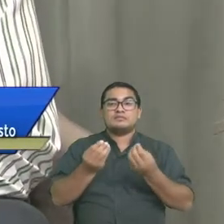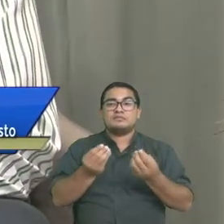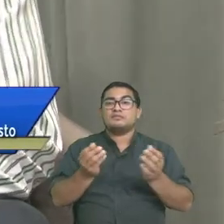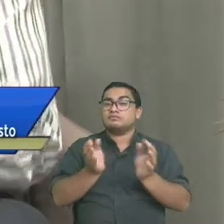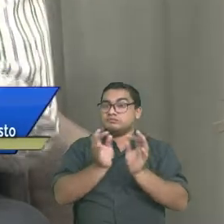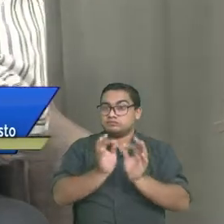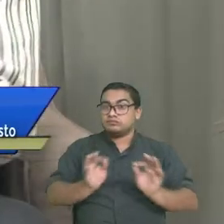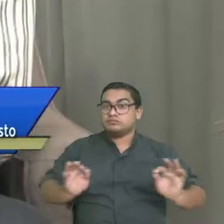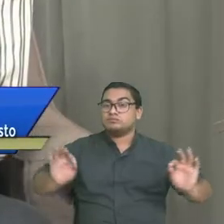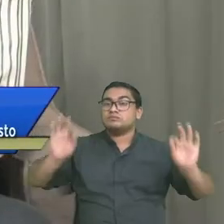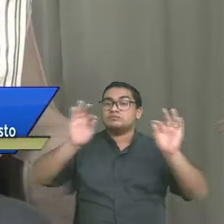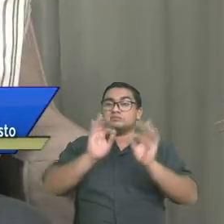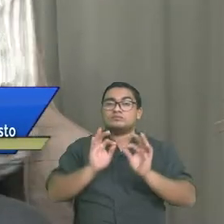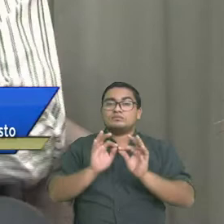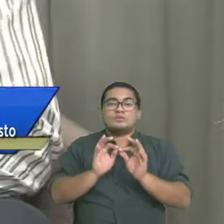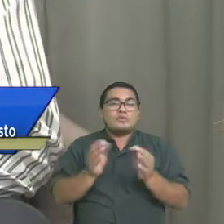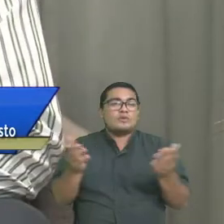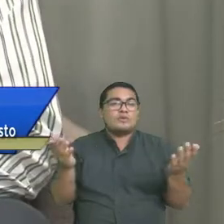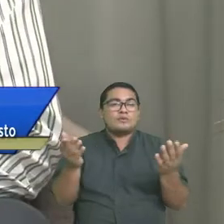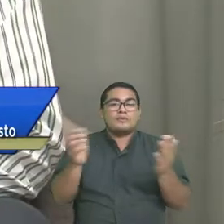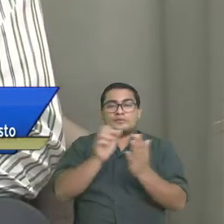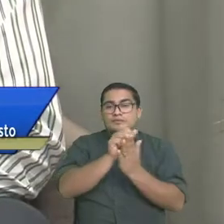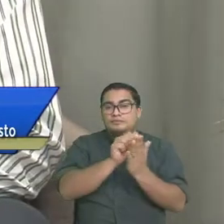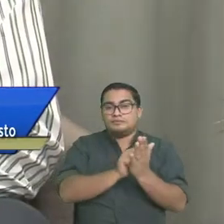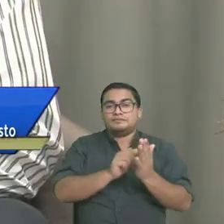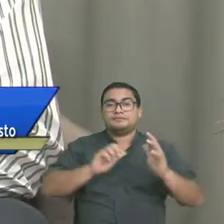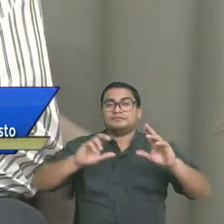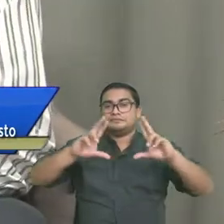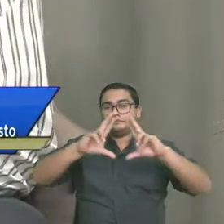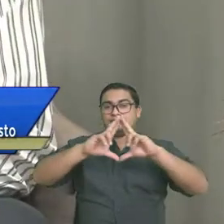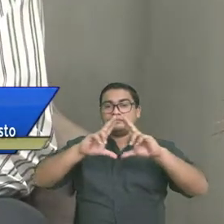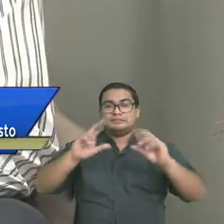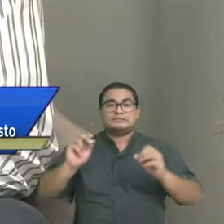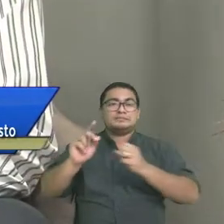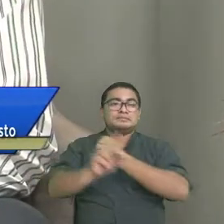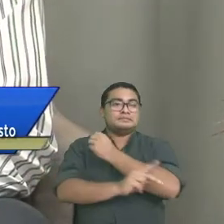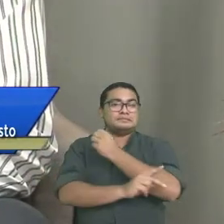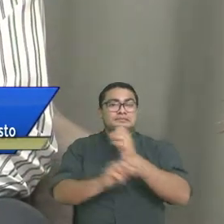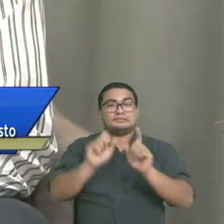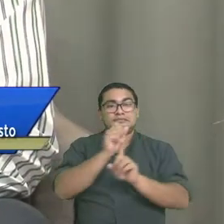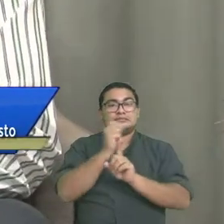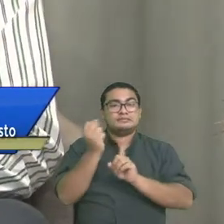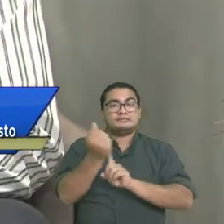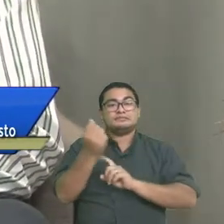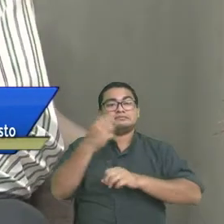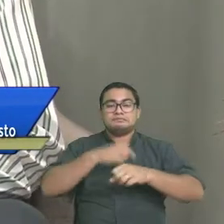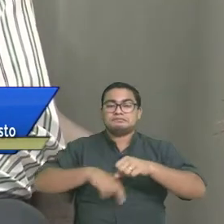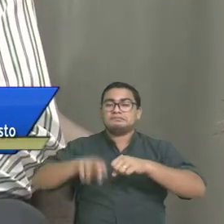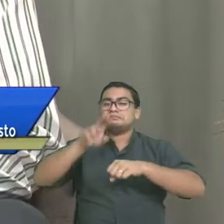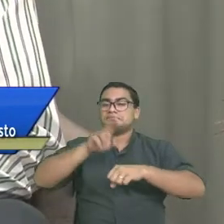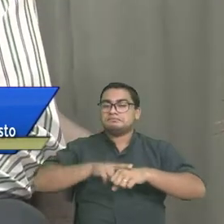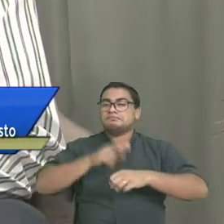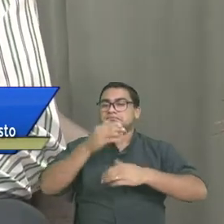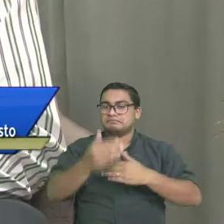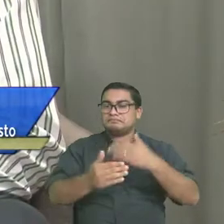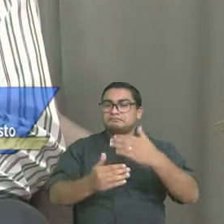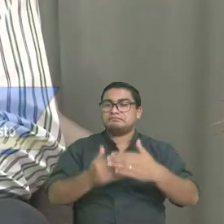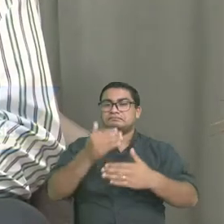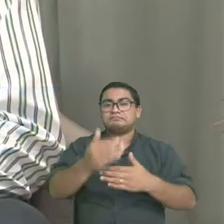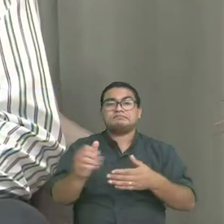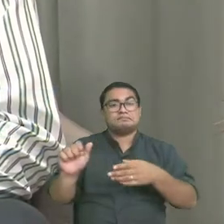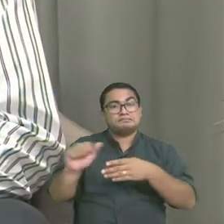concreto sobre esa agenda país que desde la Asamblea Nacional se ha venido